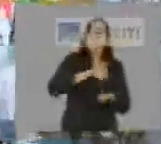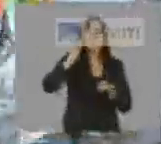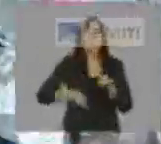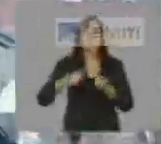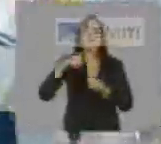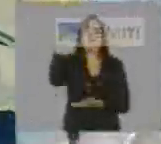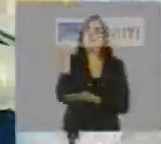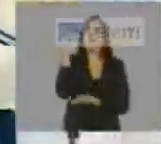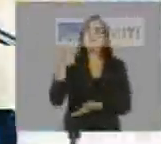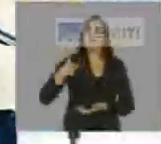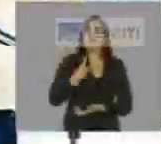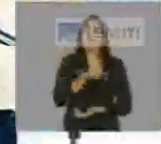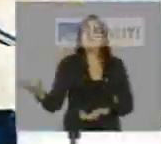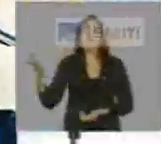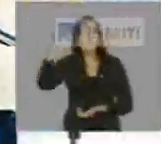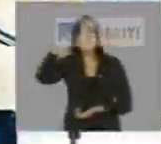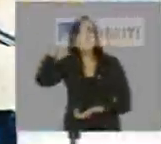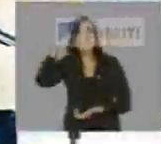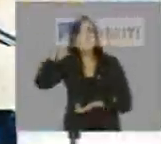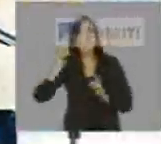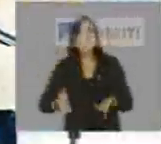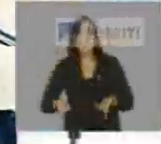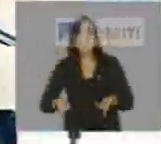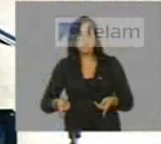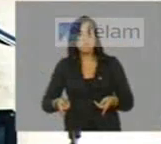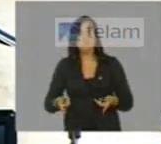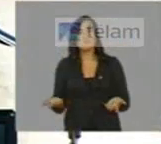social y cultural. Y digo hoy